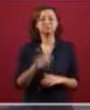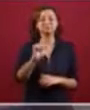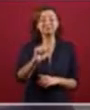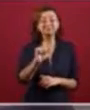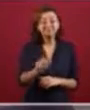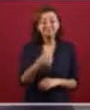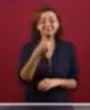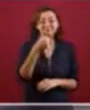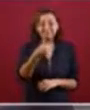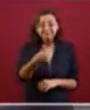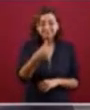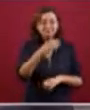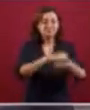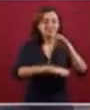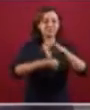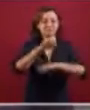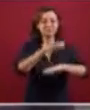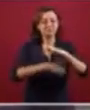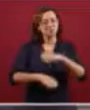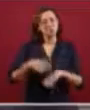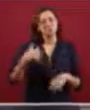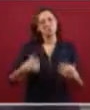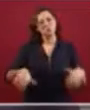26, me rayé,